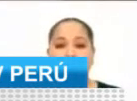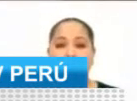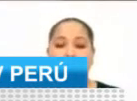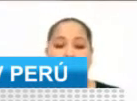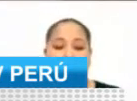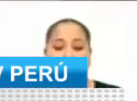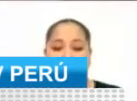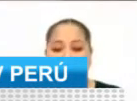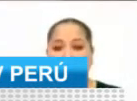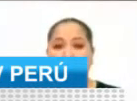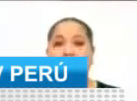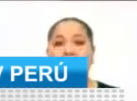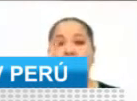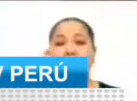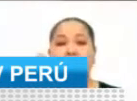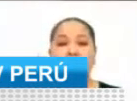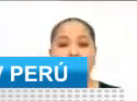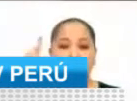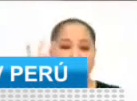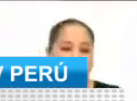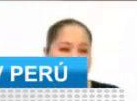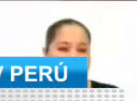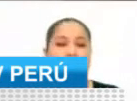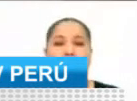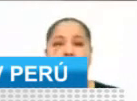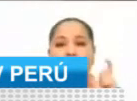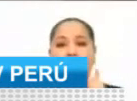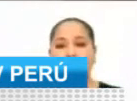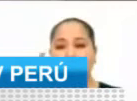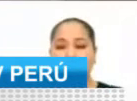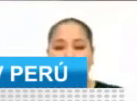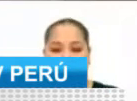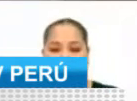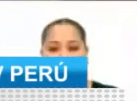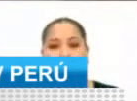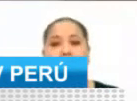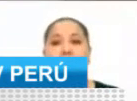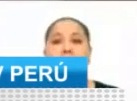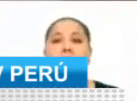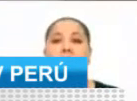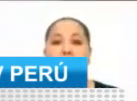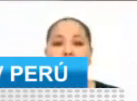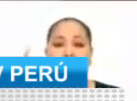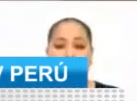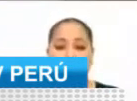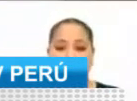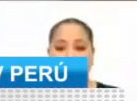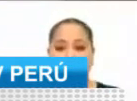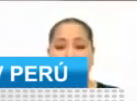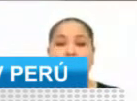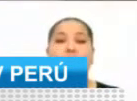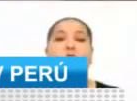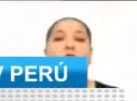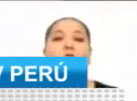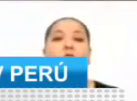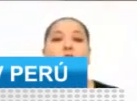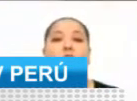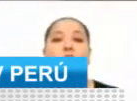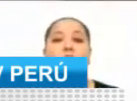llegando a 13 millones aproximadamente de ciudadanos, donde se incluya